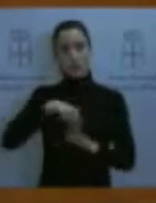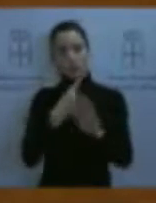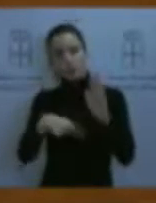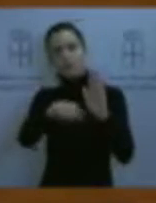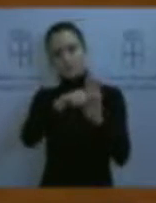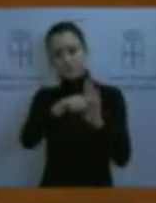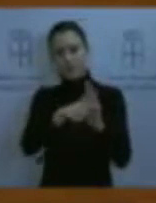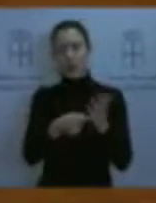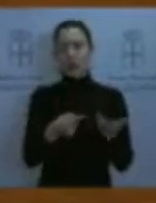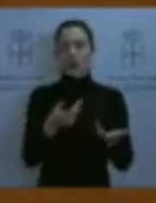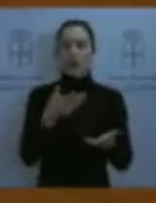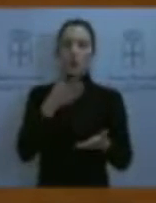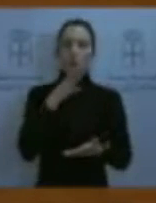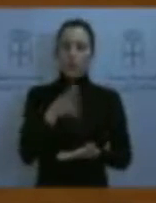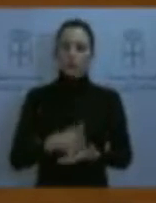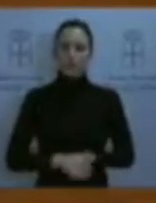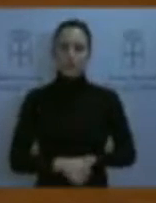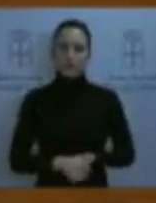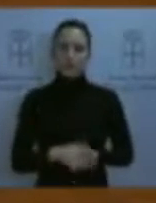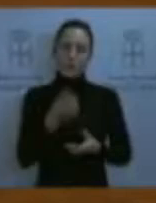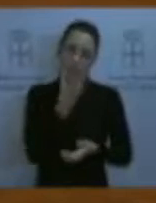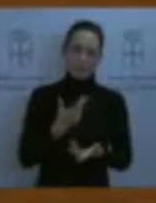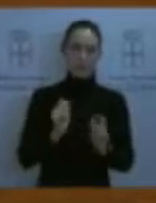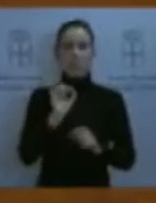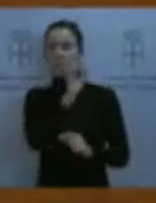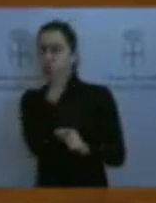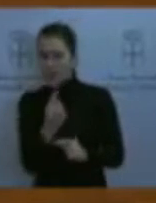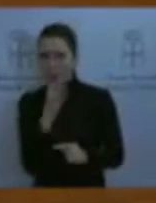para empezar, porque ninguna otra persona dentro del Gobierno autonómico